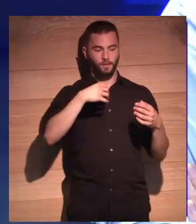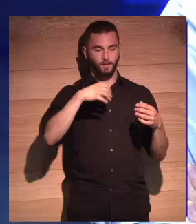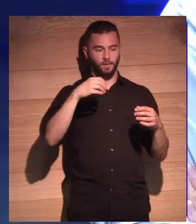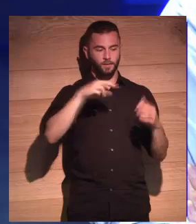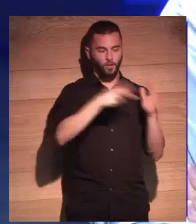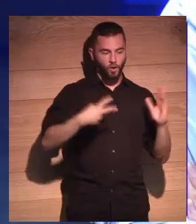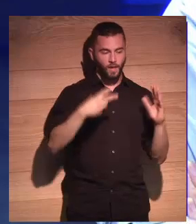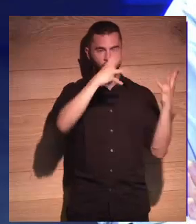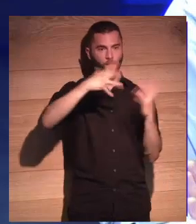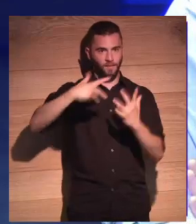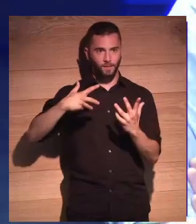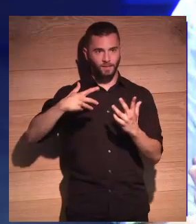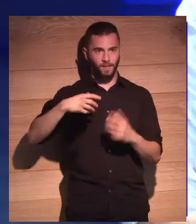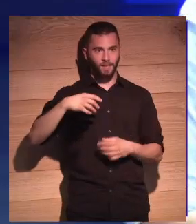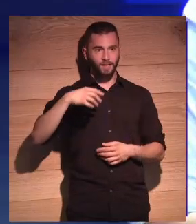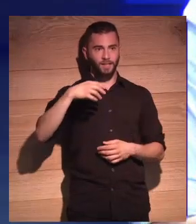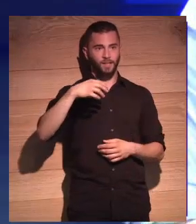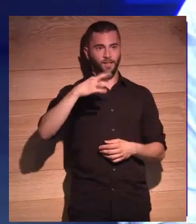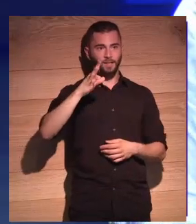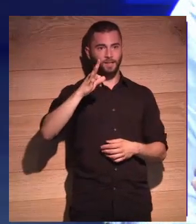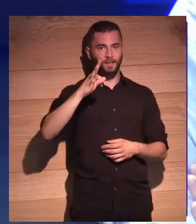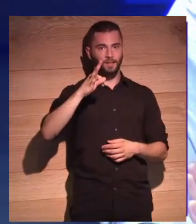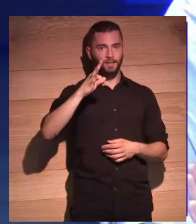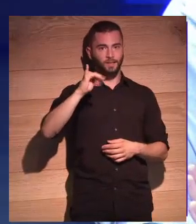es STEAM porque se ha añadido la A de Arts.